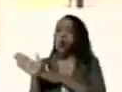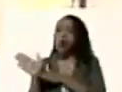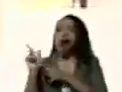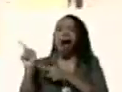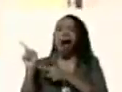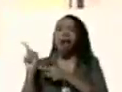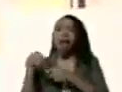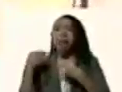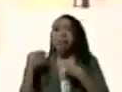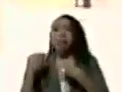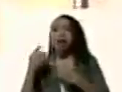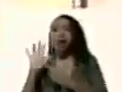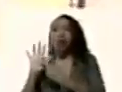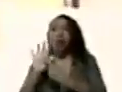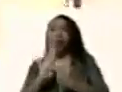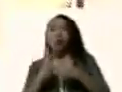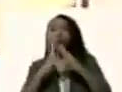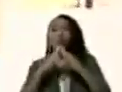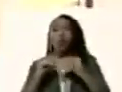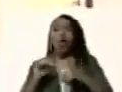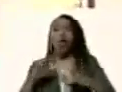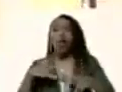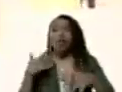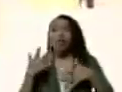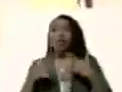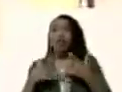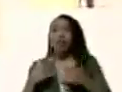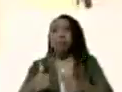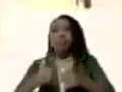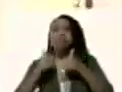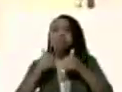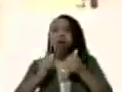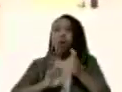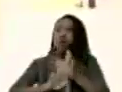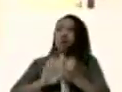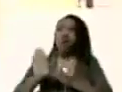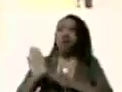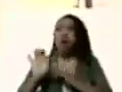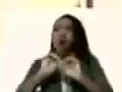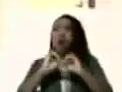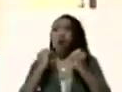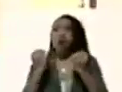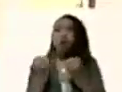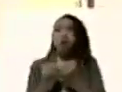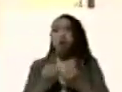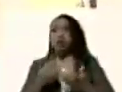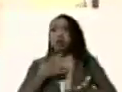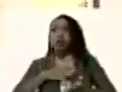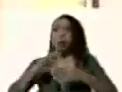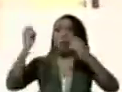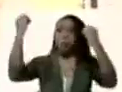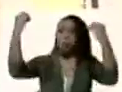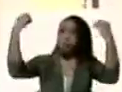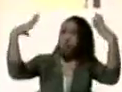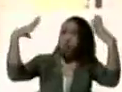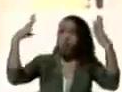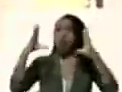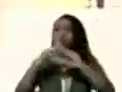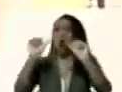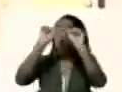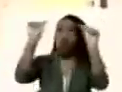gala, con todas sus condiciones, totalmente recuperada la sala, la climatización, la iluminación, los